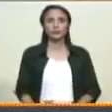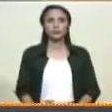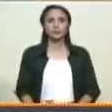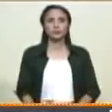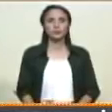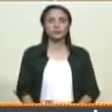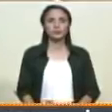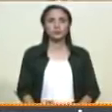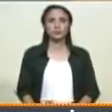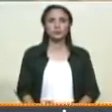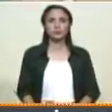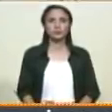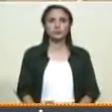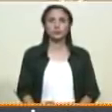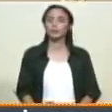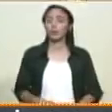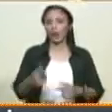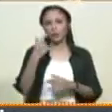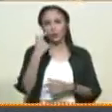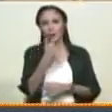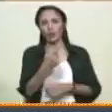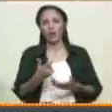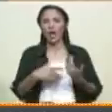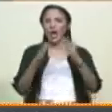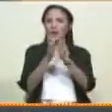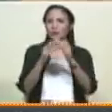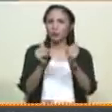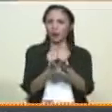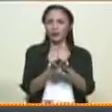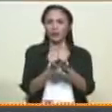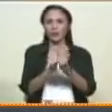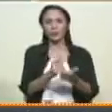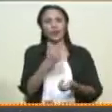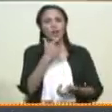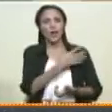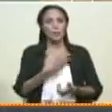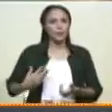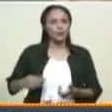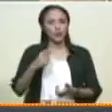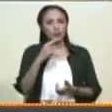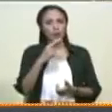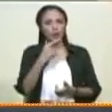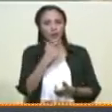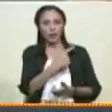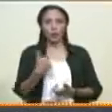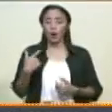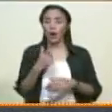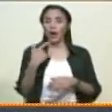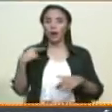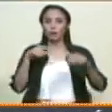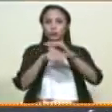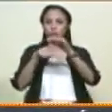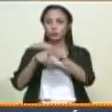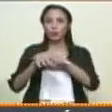Yo hoy veía en Anzoátegui, el presidente dijo, de una orden de intervenir los